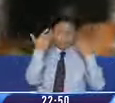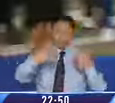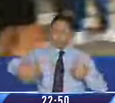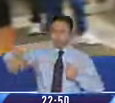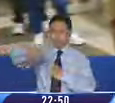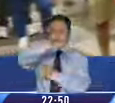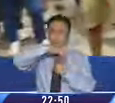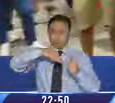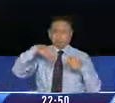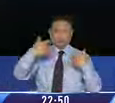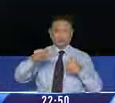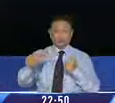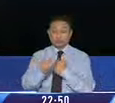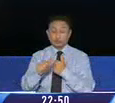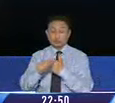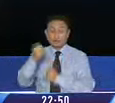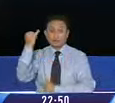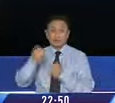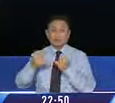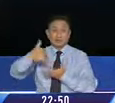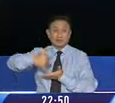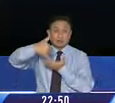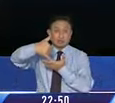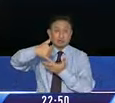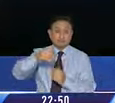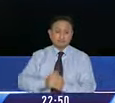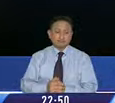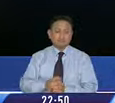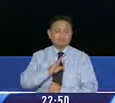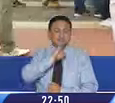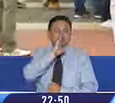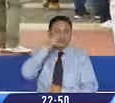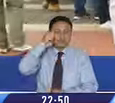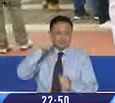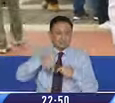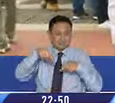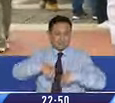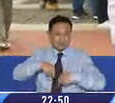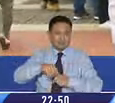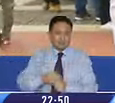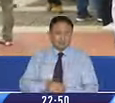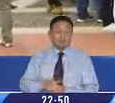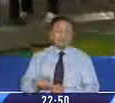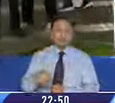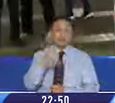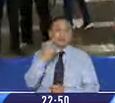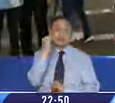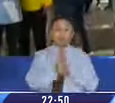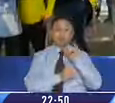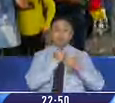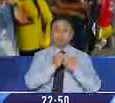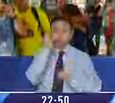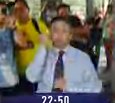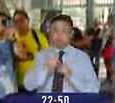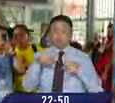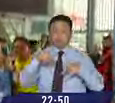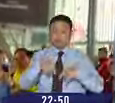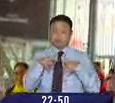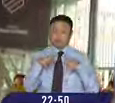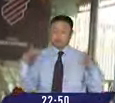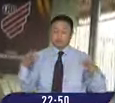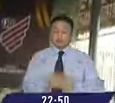el partido final de la Libertadores, ciudad que recordará siempre del día en que fueron anfitriones de un evento internacional de gran